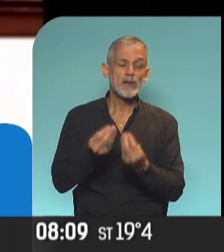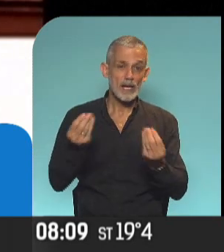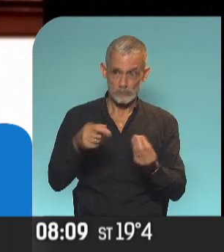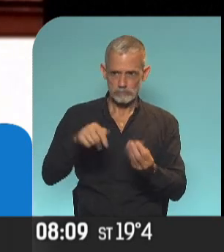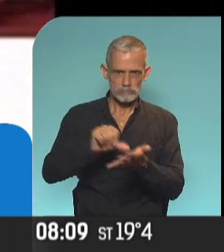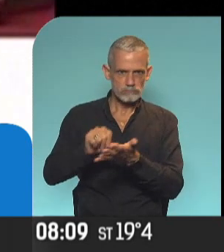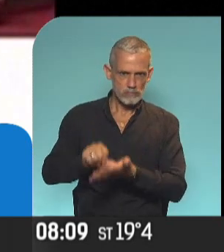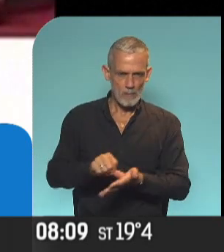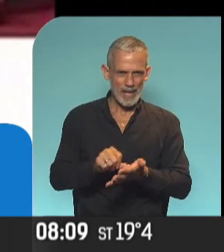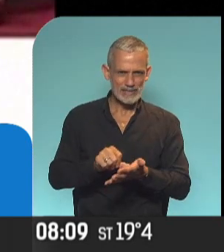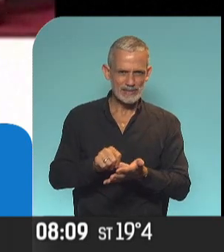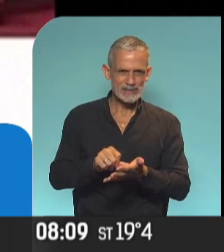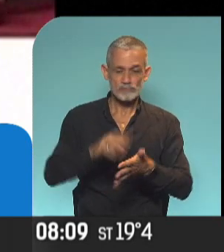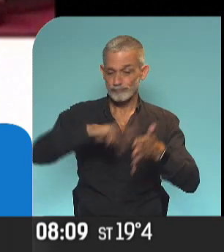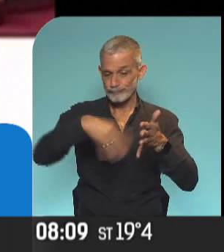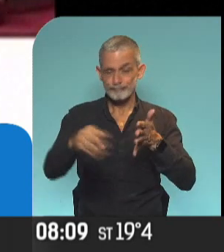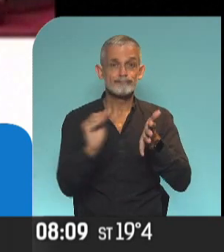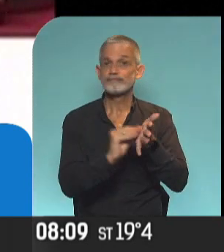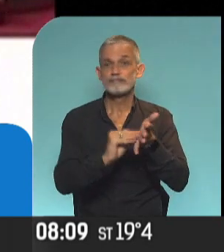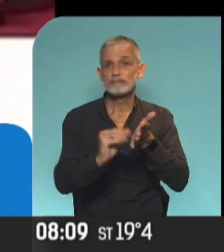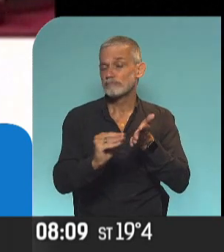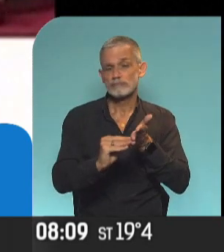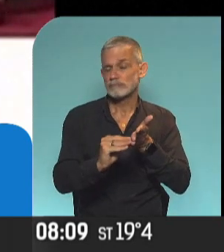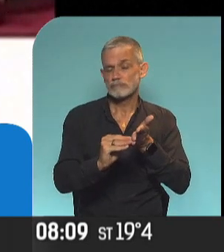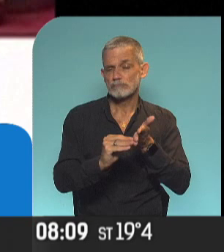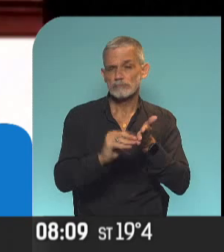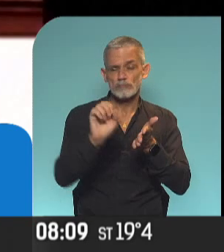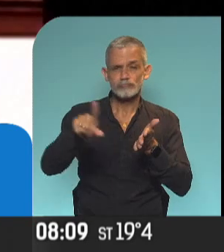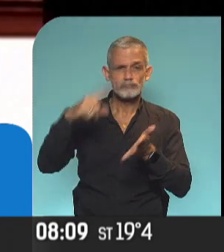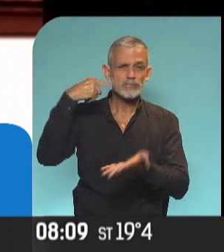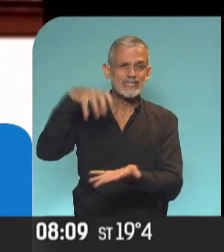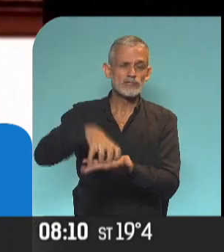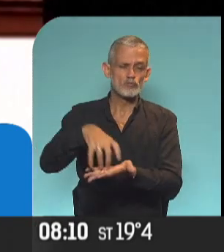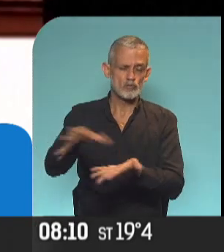país de acuerdo al calendario establecido por los órganos competentes.